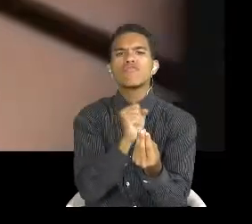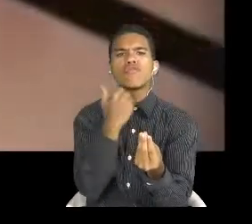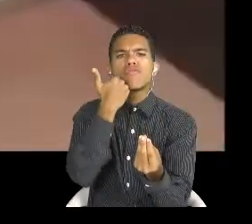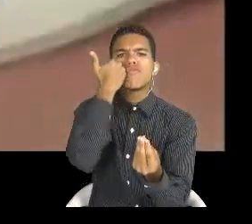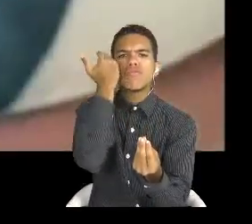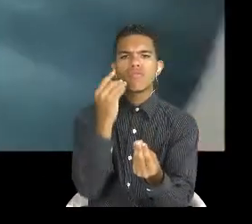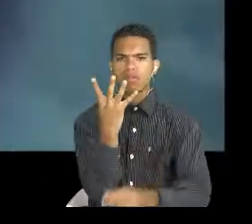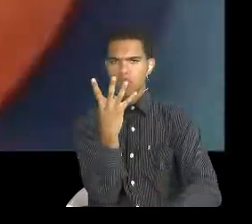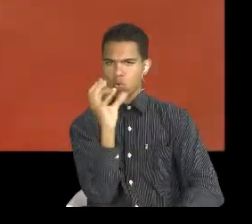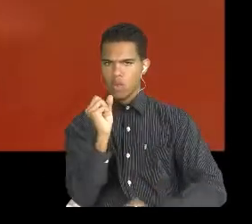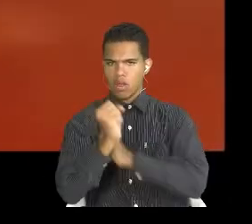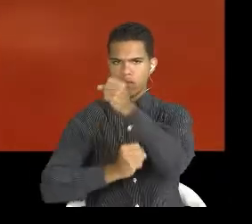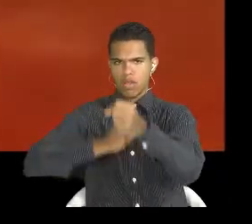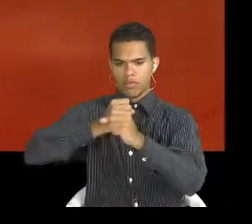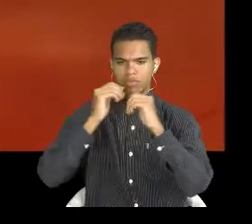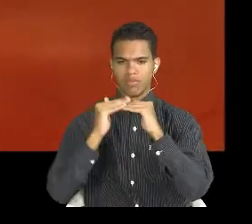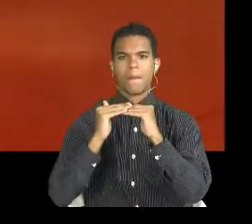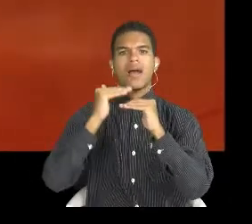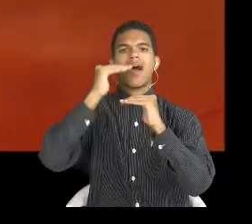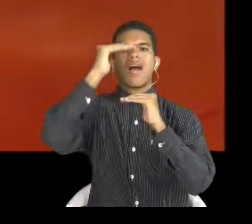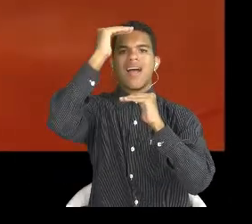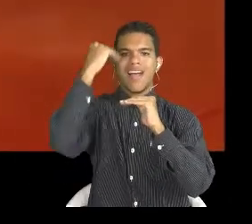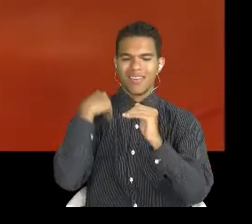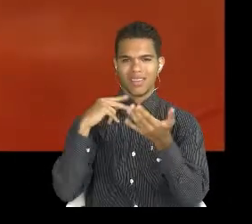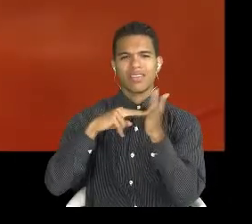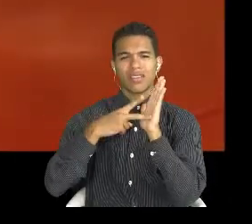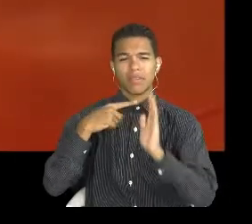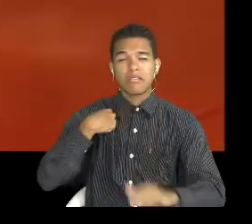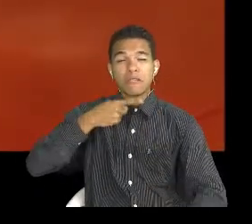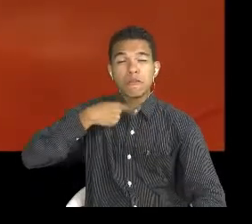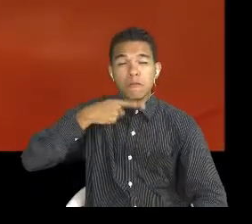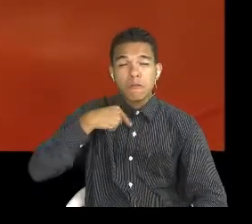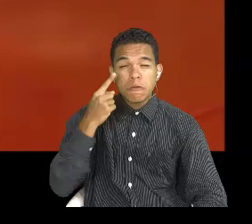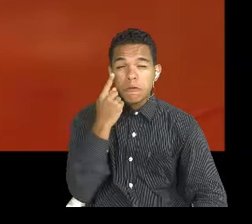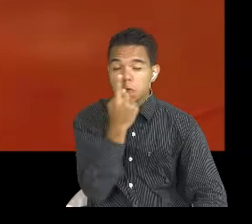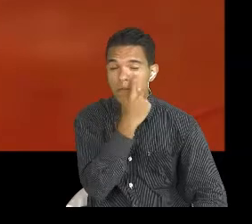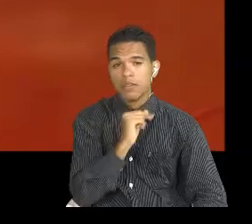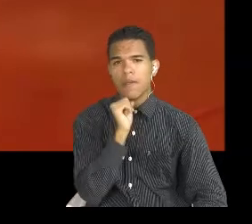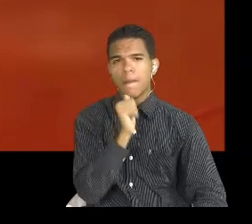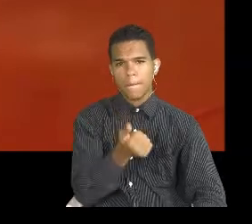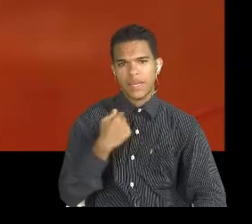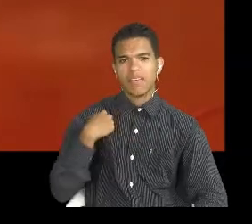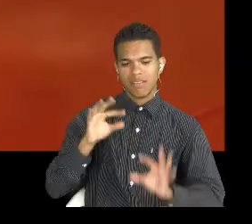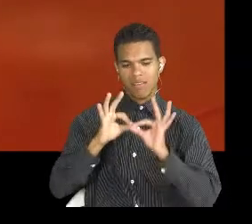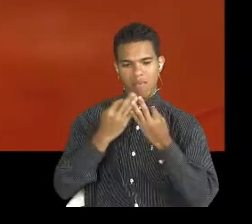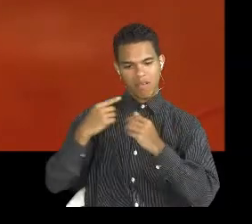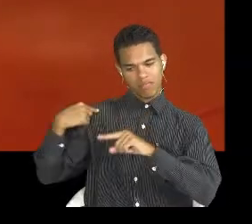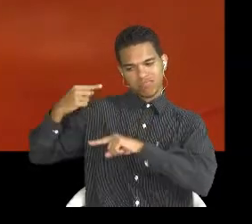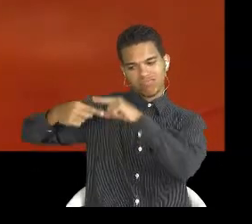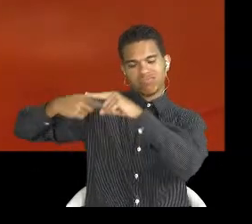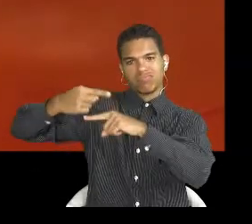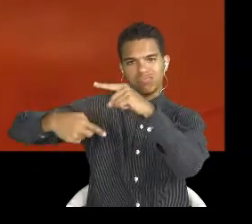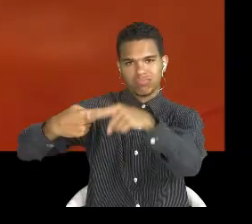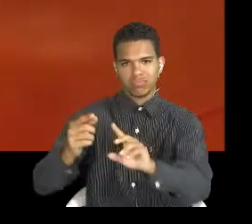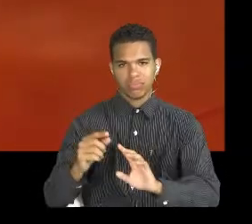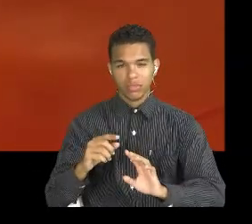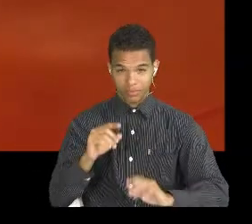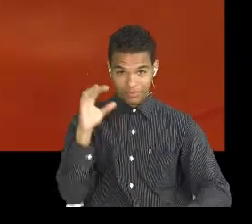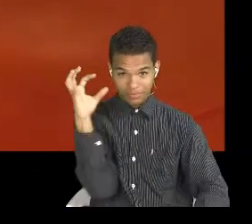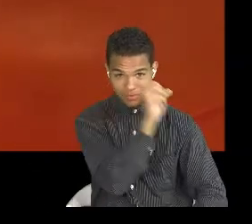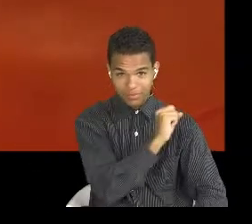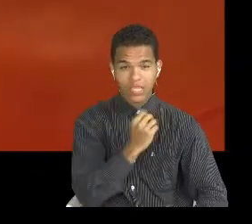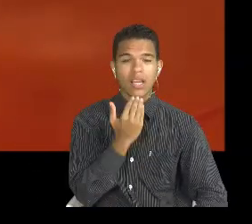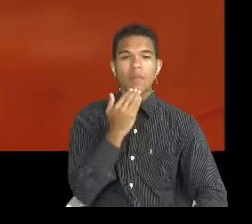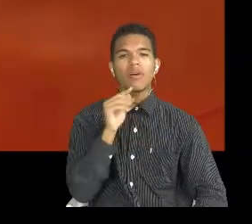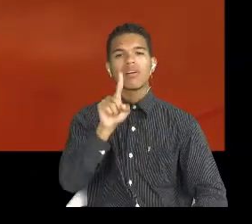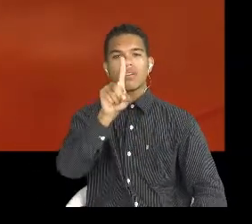40 años de edad relacionados con vinculación familiar. Es decir, que el 60% de la causa